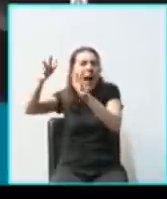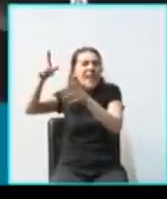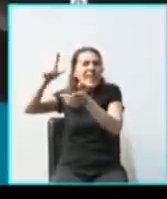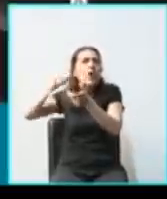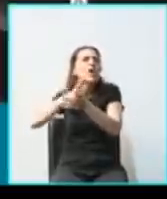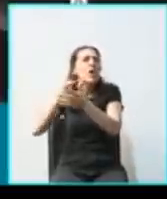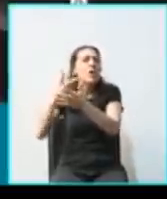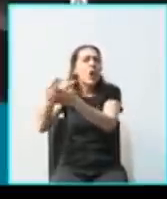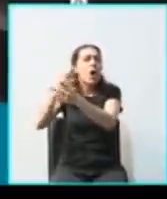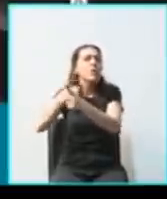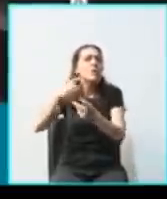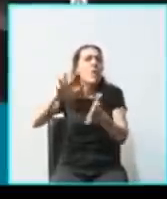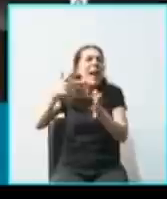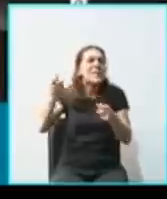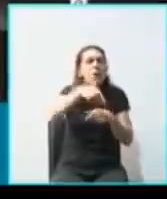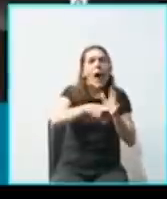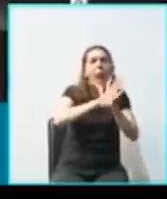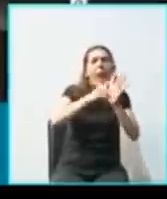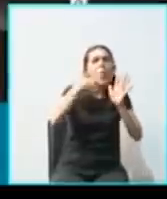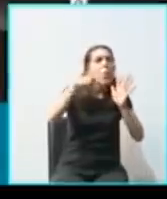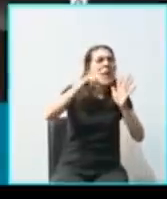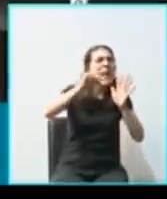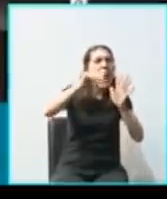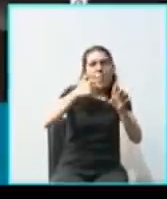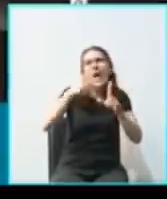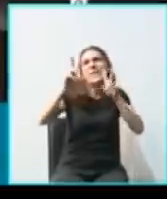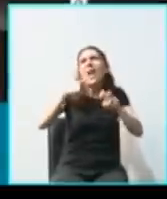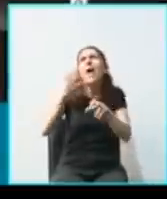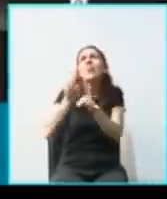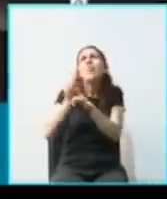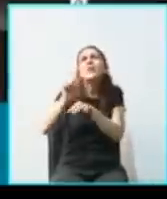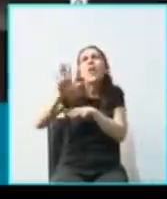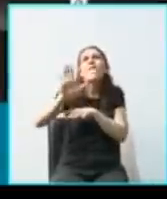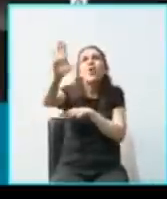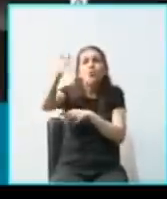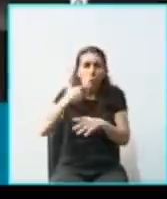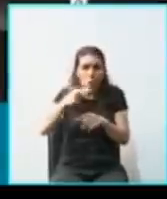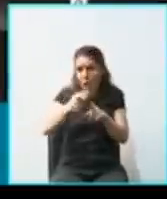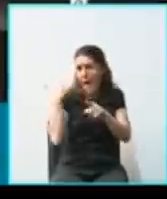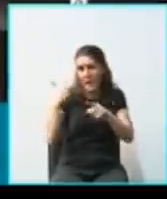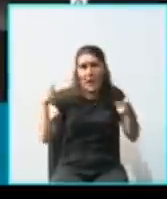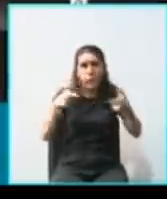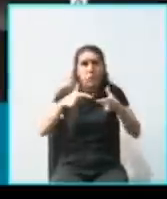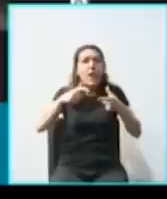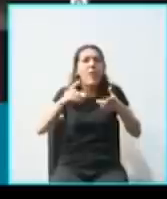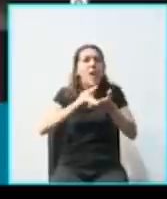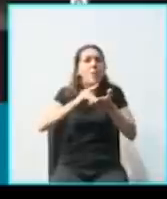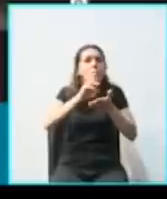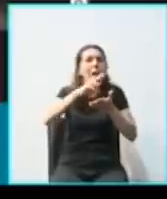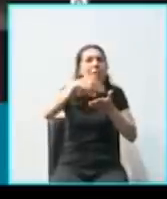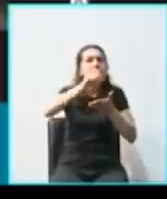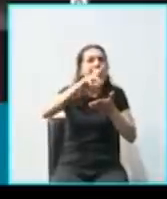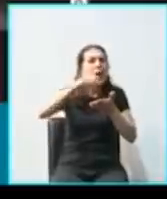tipo escuela secundaria del futuro. De paso, permítame decirle que ayer tuvimos con la diputada Marrone en una fiscalía acá en la